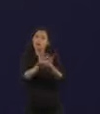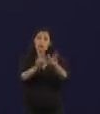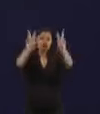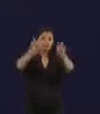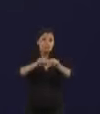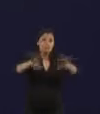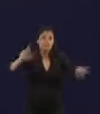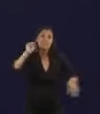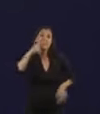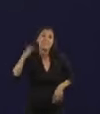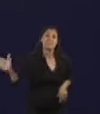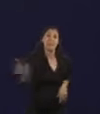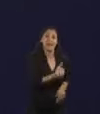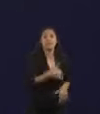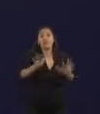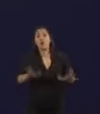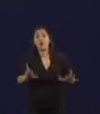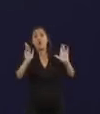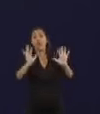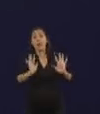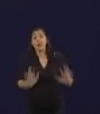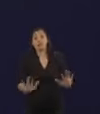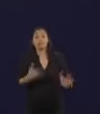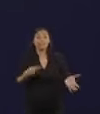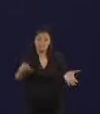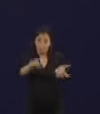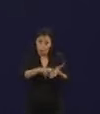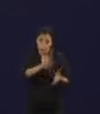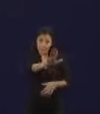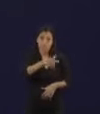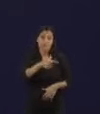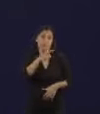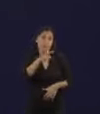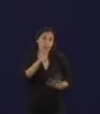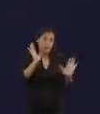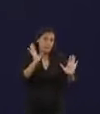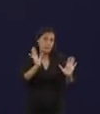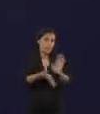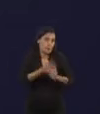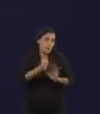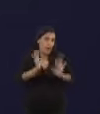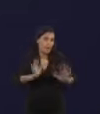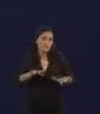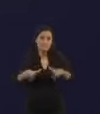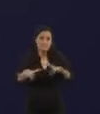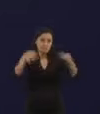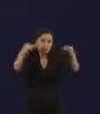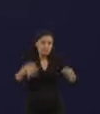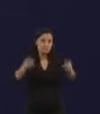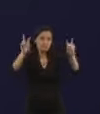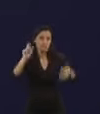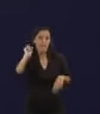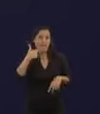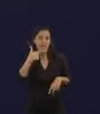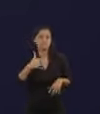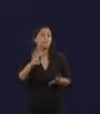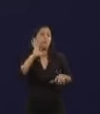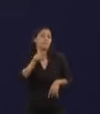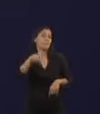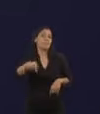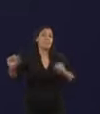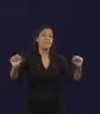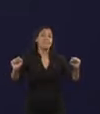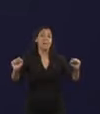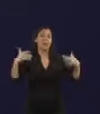y así lo deseamos y te repito y me parece que así ocurrirá eh claramente es un invierno